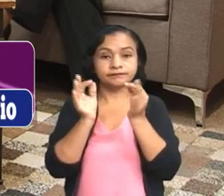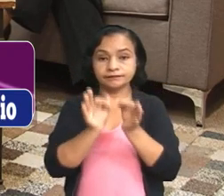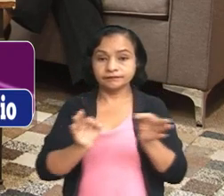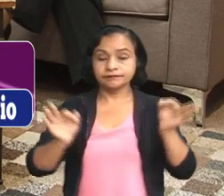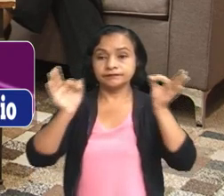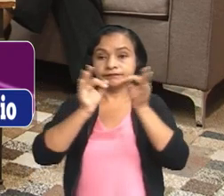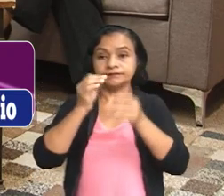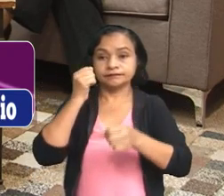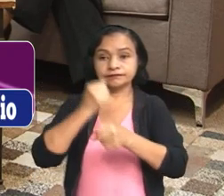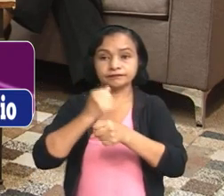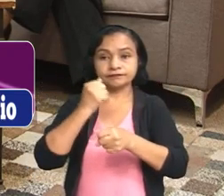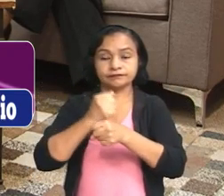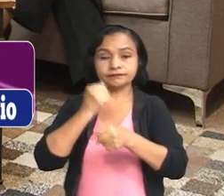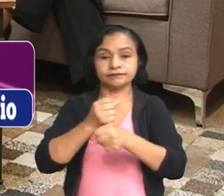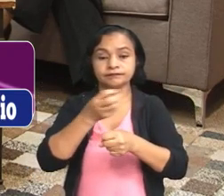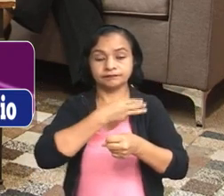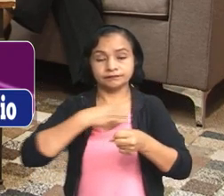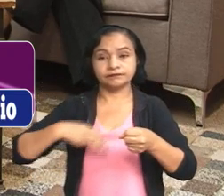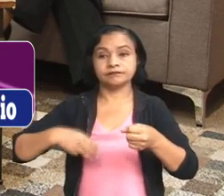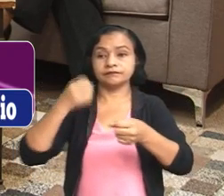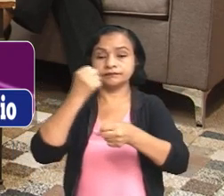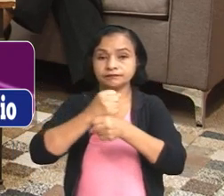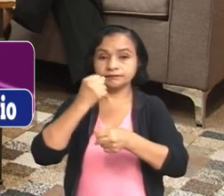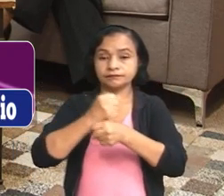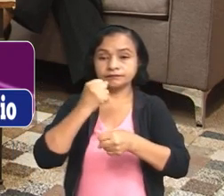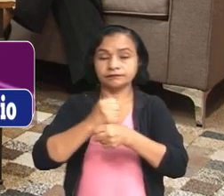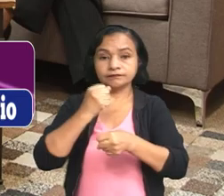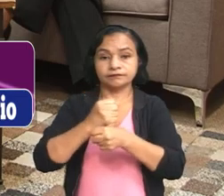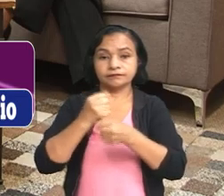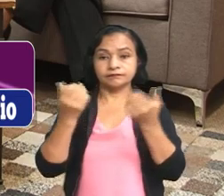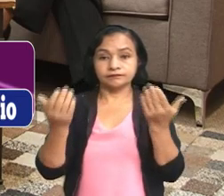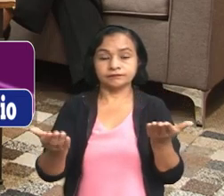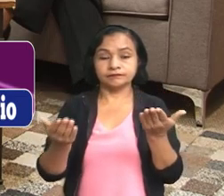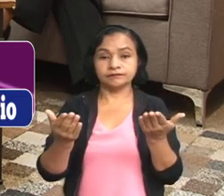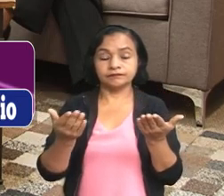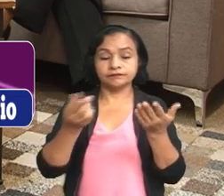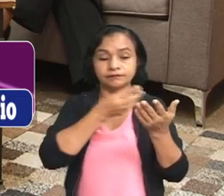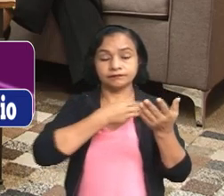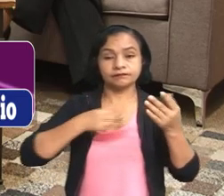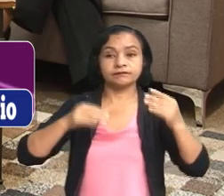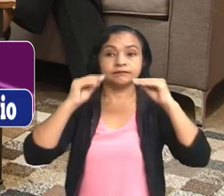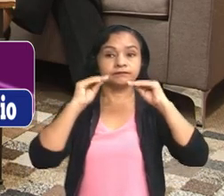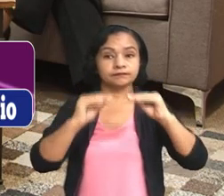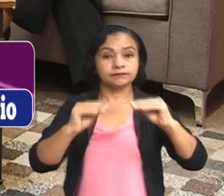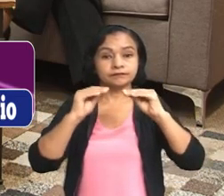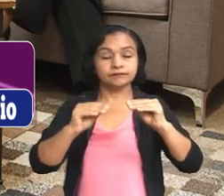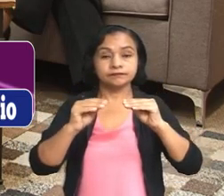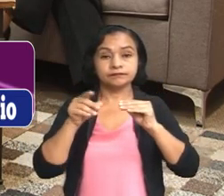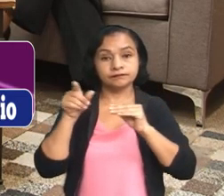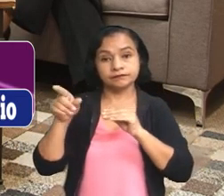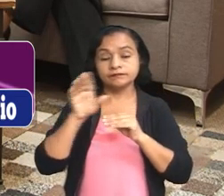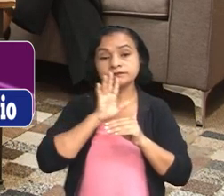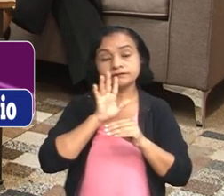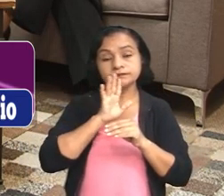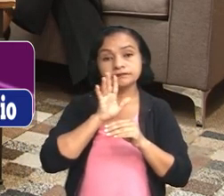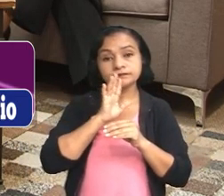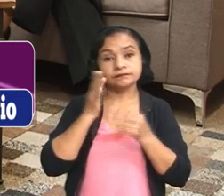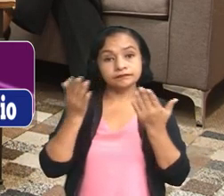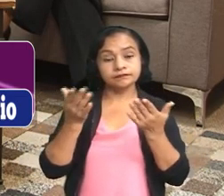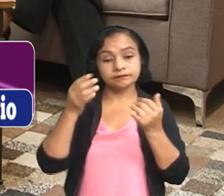importante. Está el INATEC, está el Ministerio del Trabajo, está el Ministerio de Educación. Cuando Patricia habla